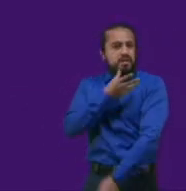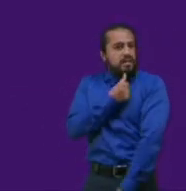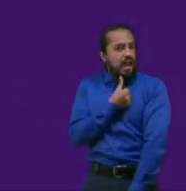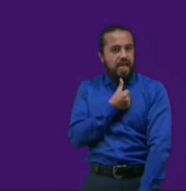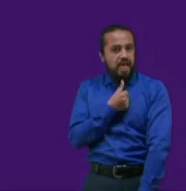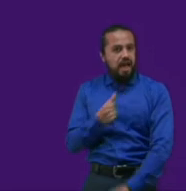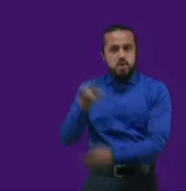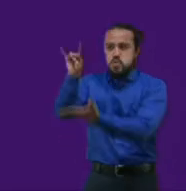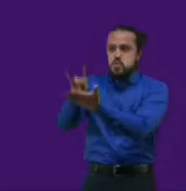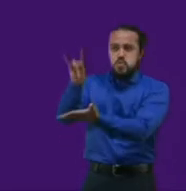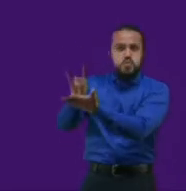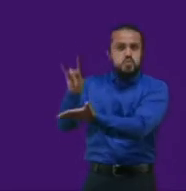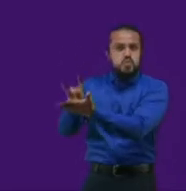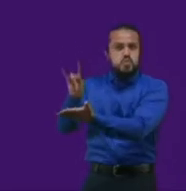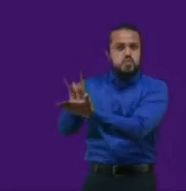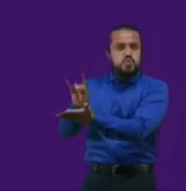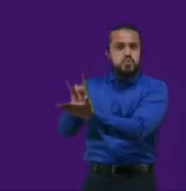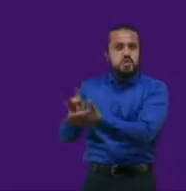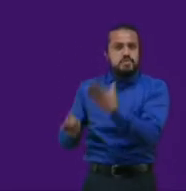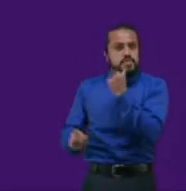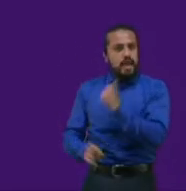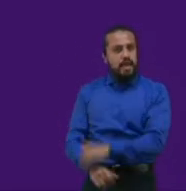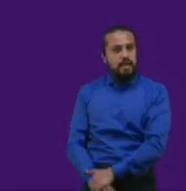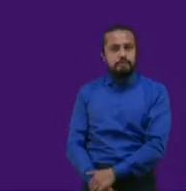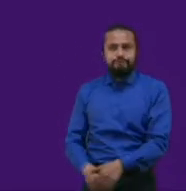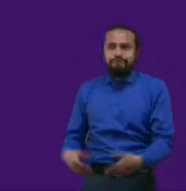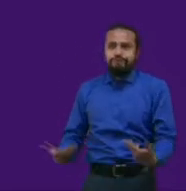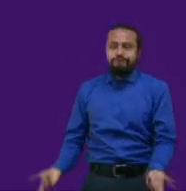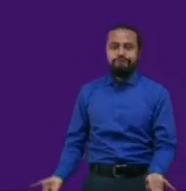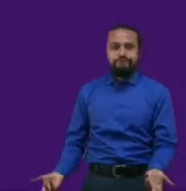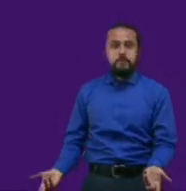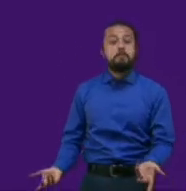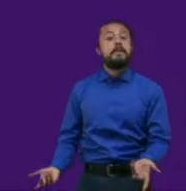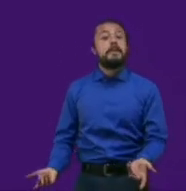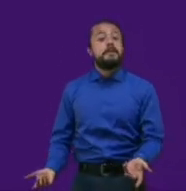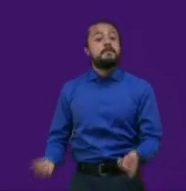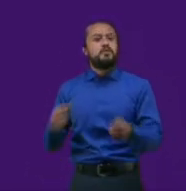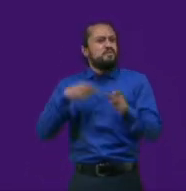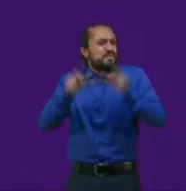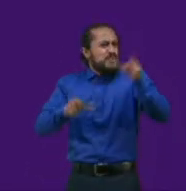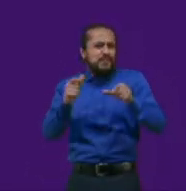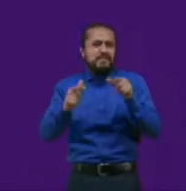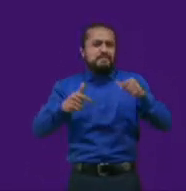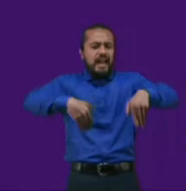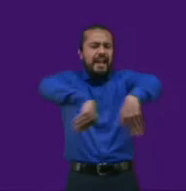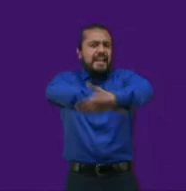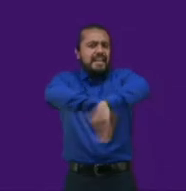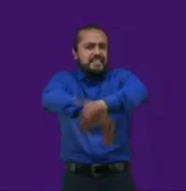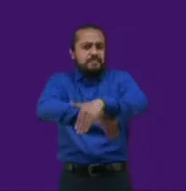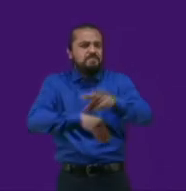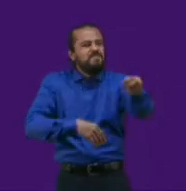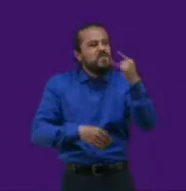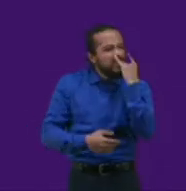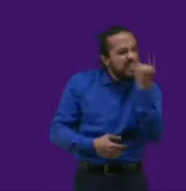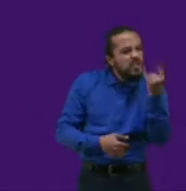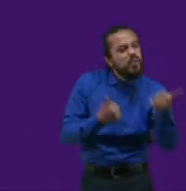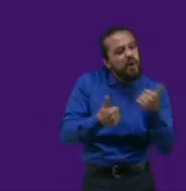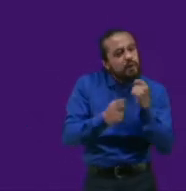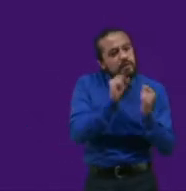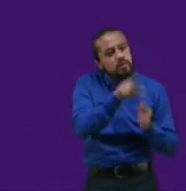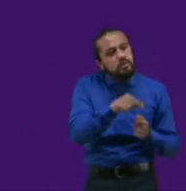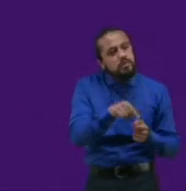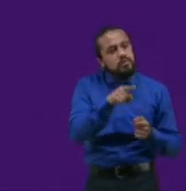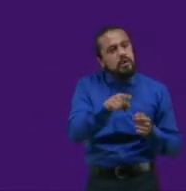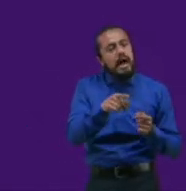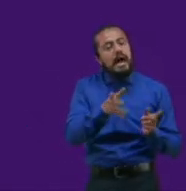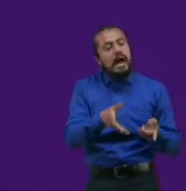esas conversaciones con extraños en la calle, pues uno se da cuenta cuáles cosas les interesa, cuáles cosas no, por qué te miran mal, por